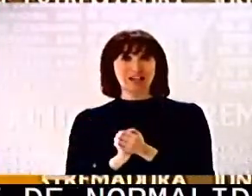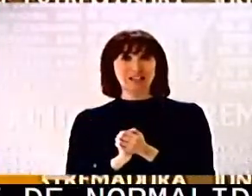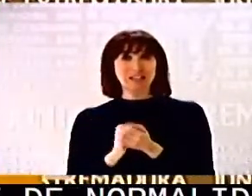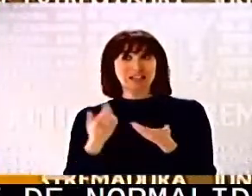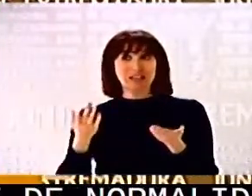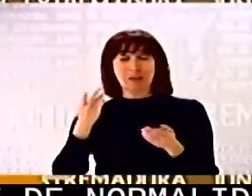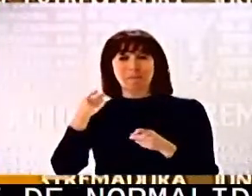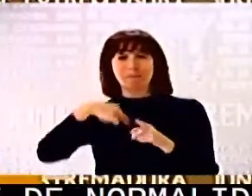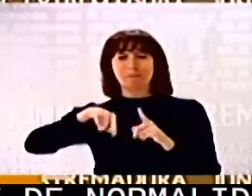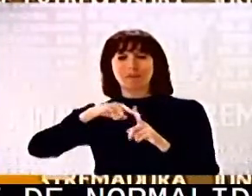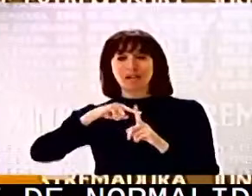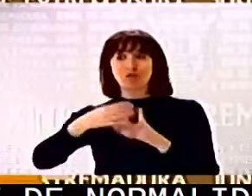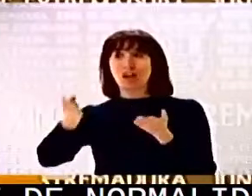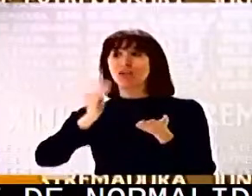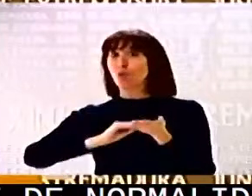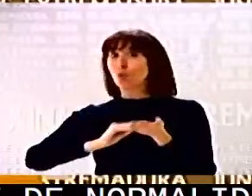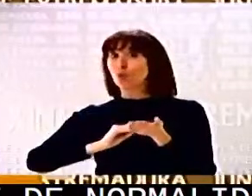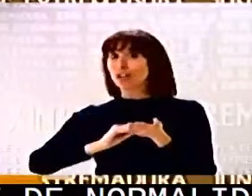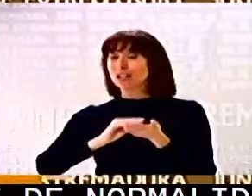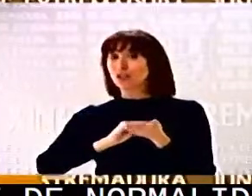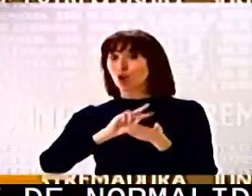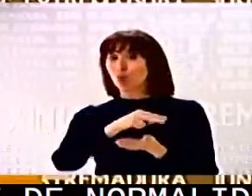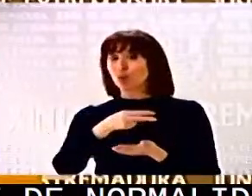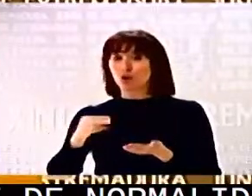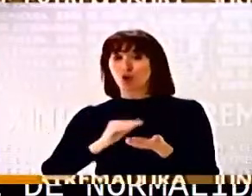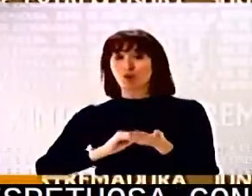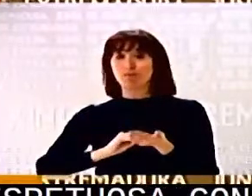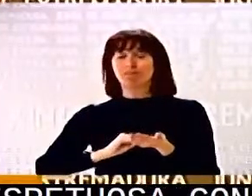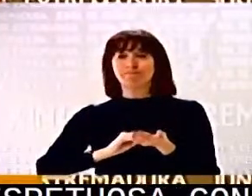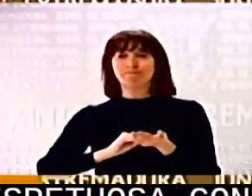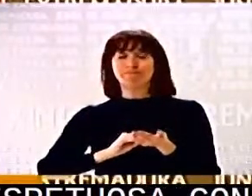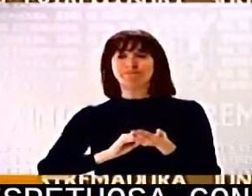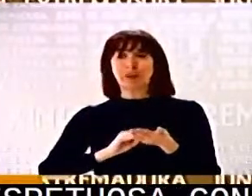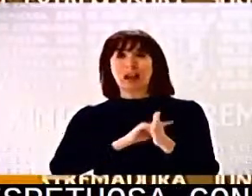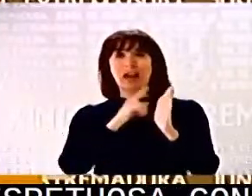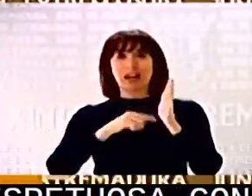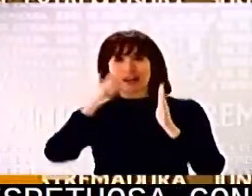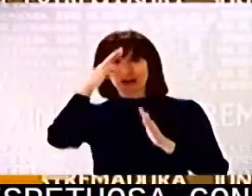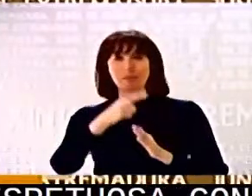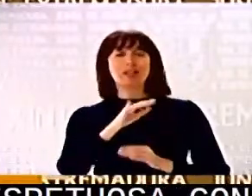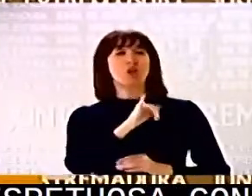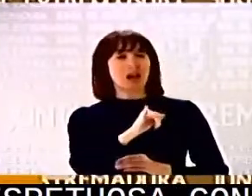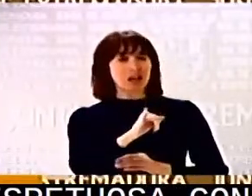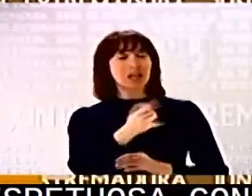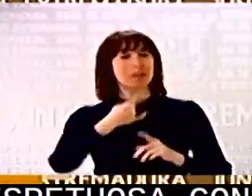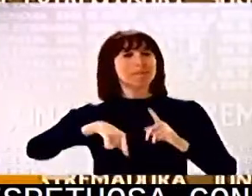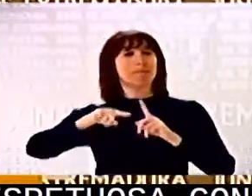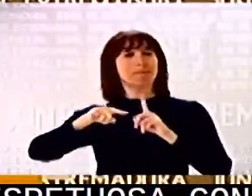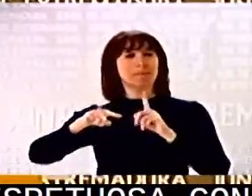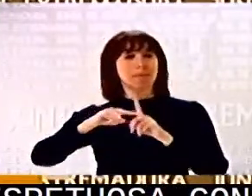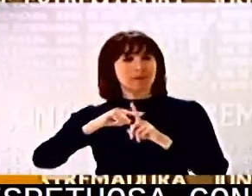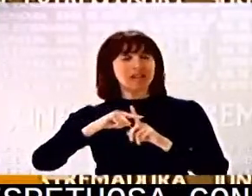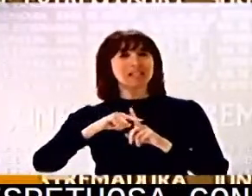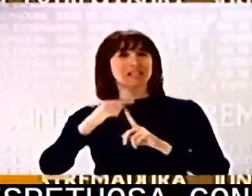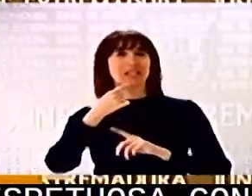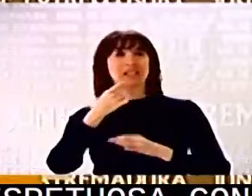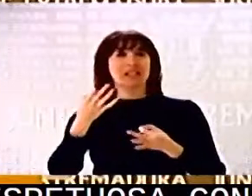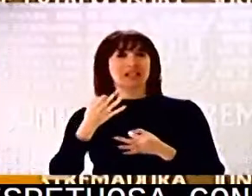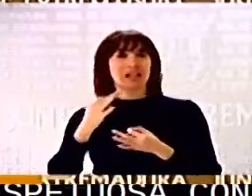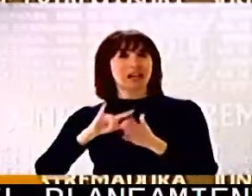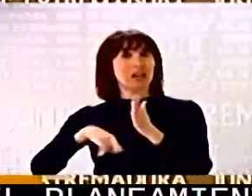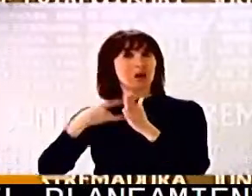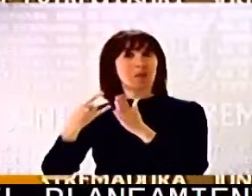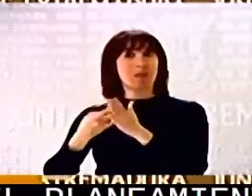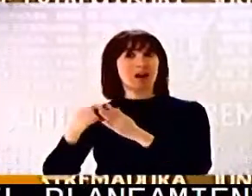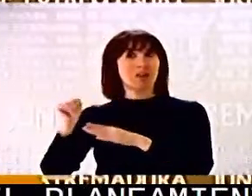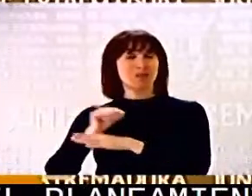una resolución que viene a ser respetuosa con lo que dice la ley y con lo que dice el planeamiento urbanístico